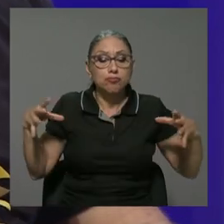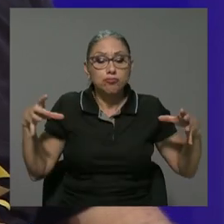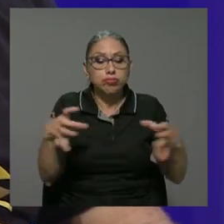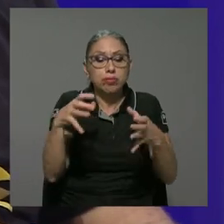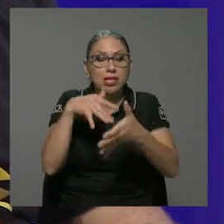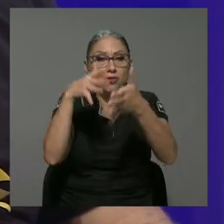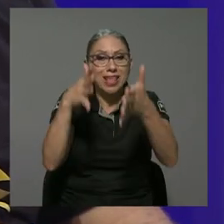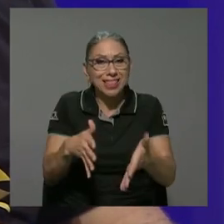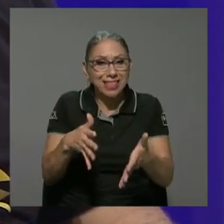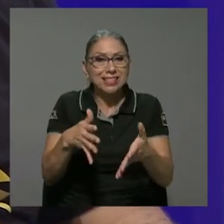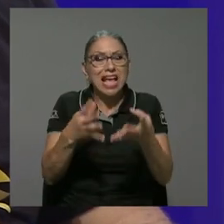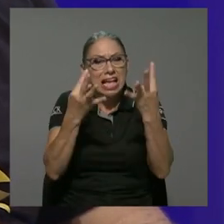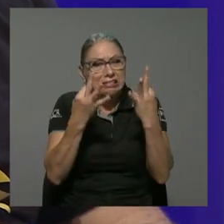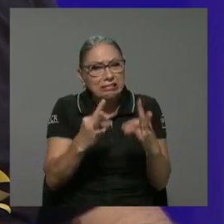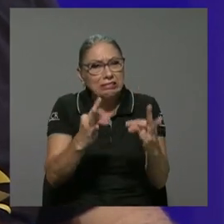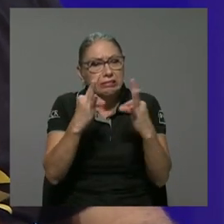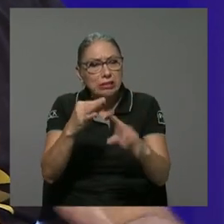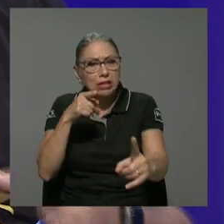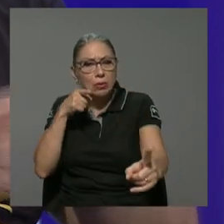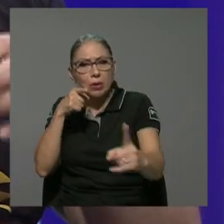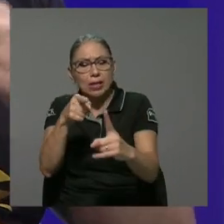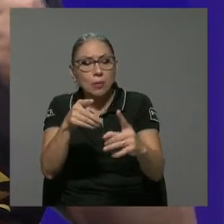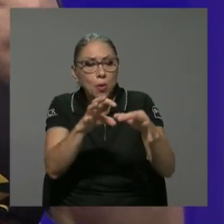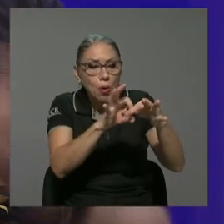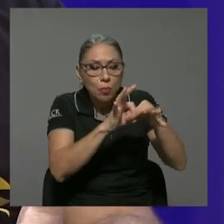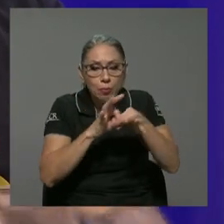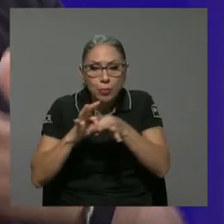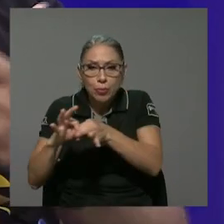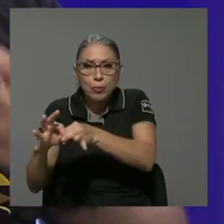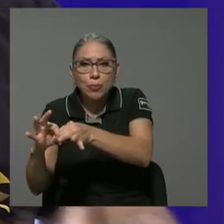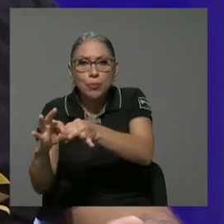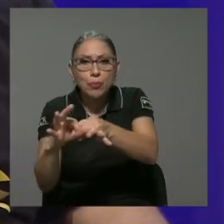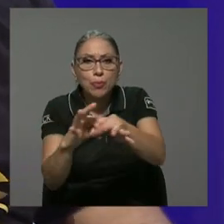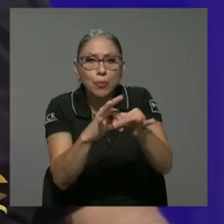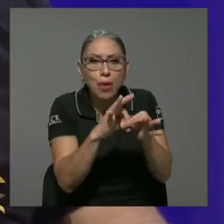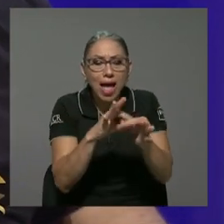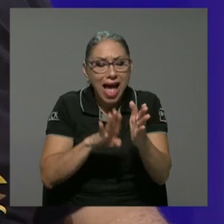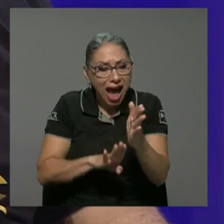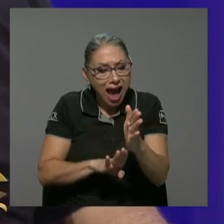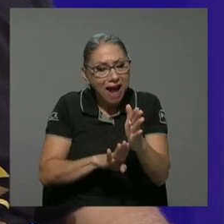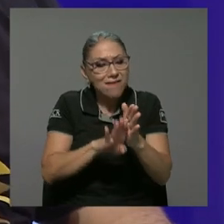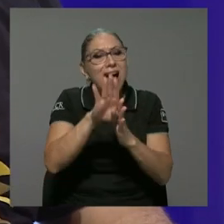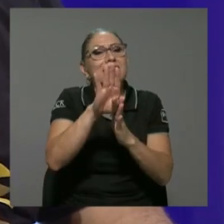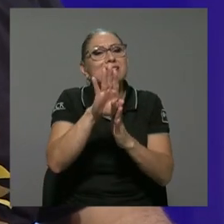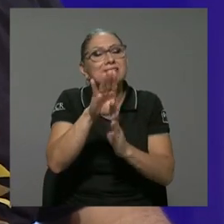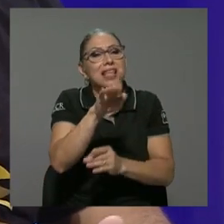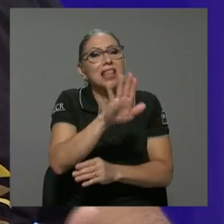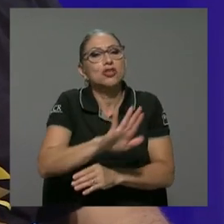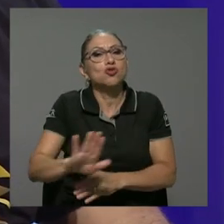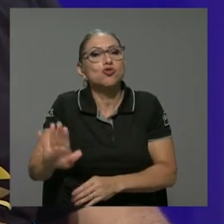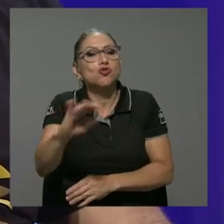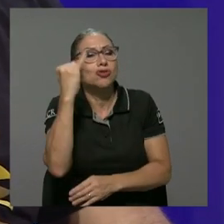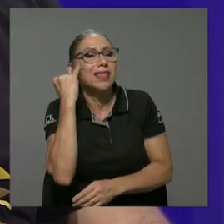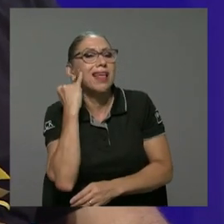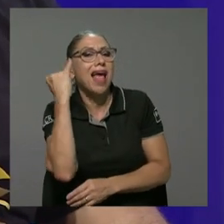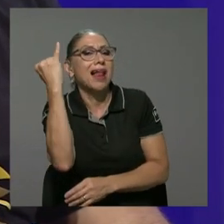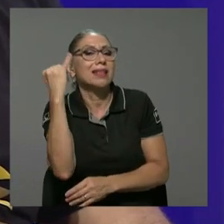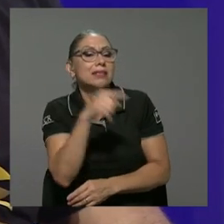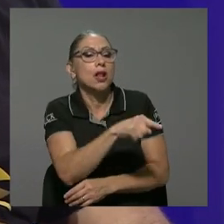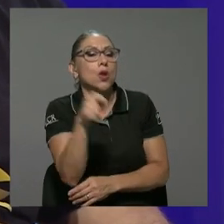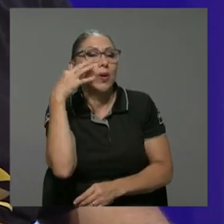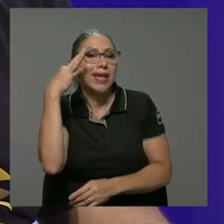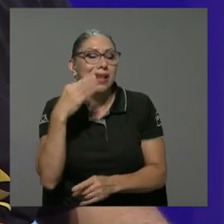avance, ¿verdad?, de sus ideales y de lo que cree correcto. Yo creo que ahí hay una ventana